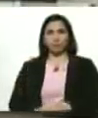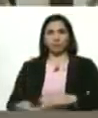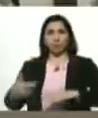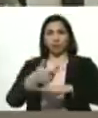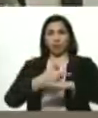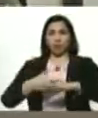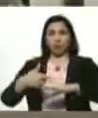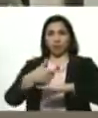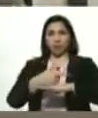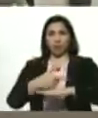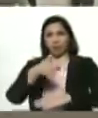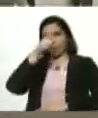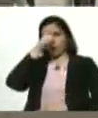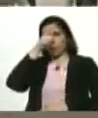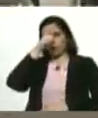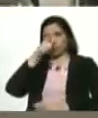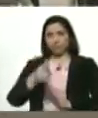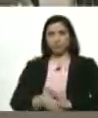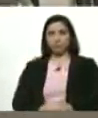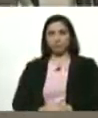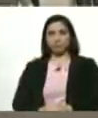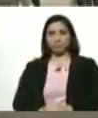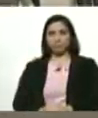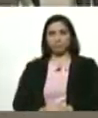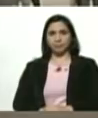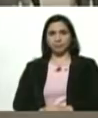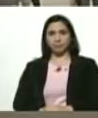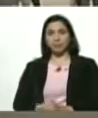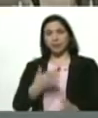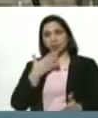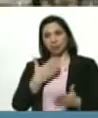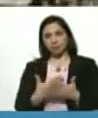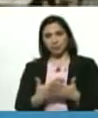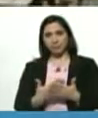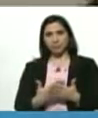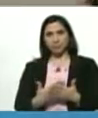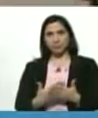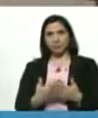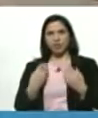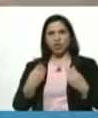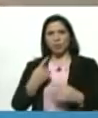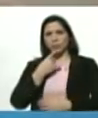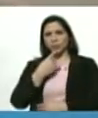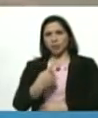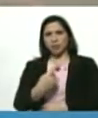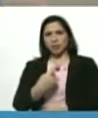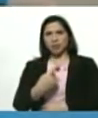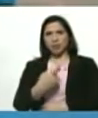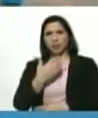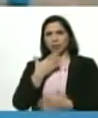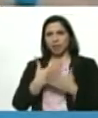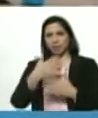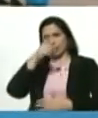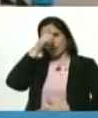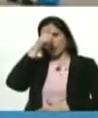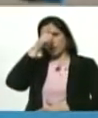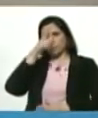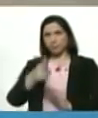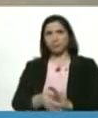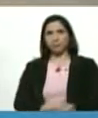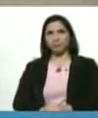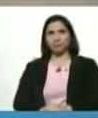de alemania gracias como se dice gracias en alemania un alemán